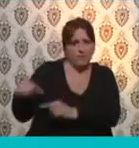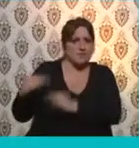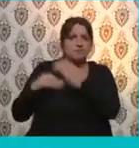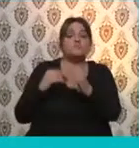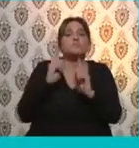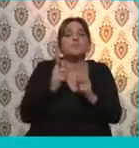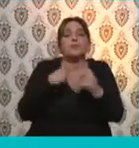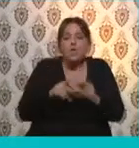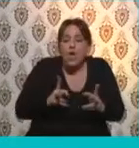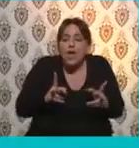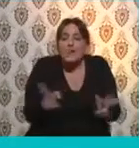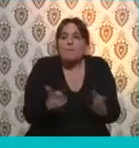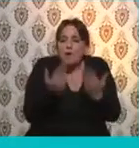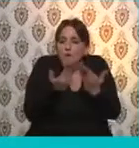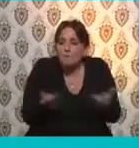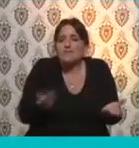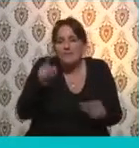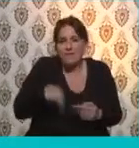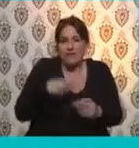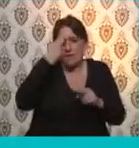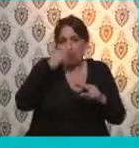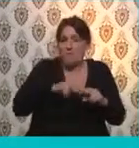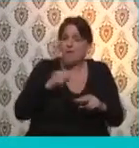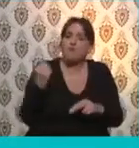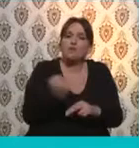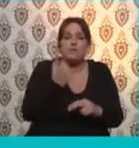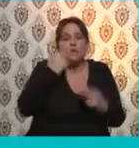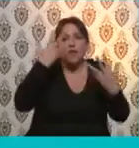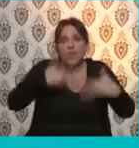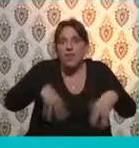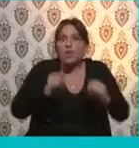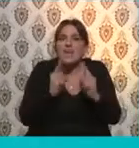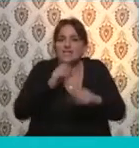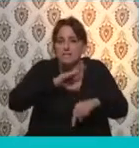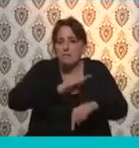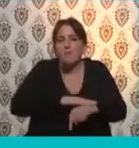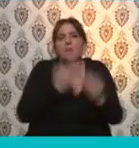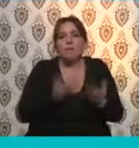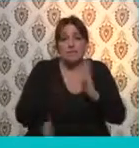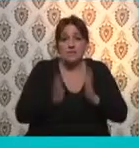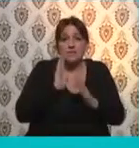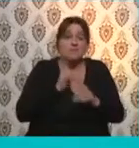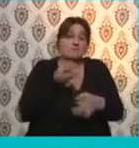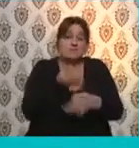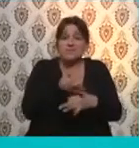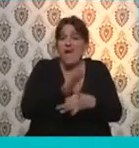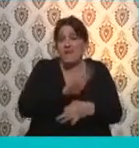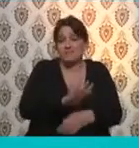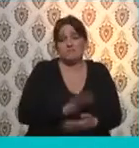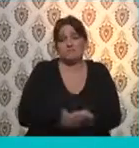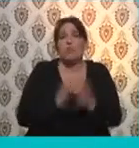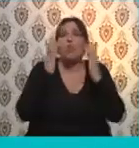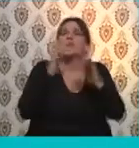las etapas iniciales. Y eso es fundamental. Y eso es cultura. Eso es educación. Y la educación no es